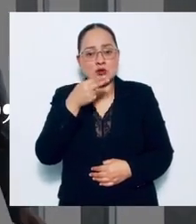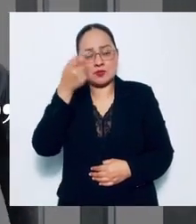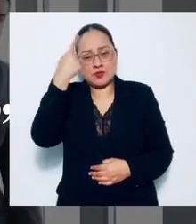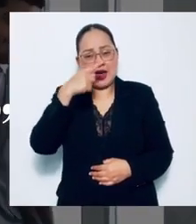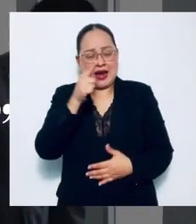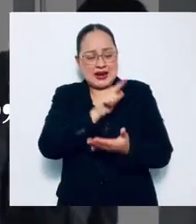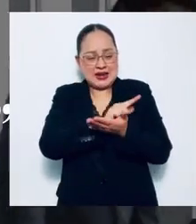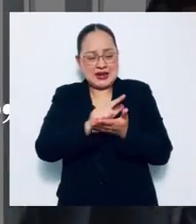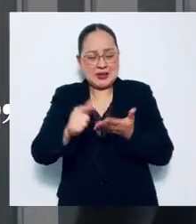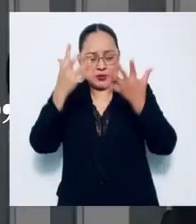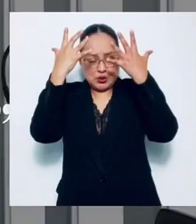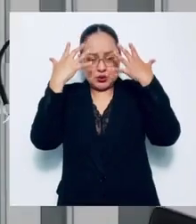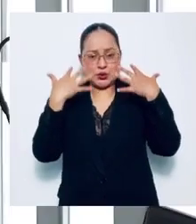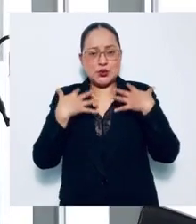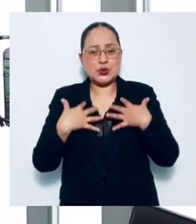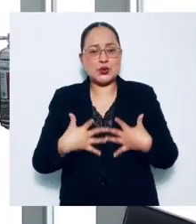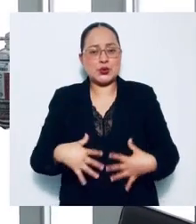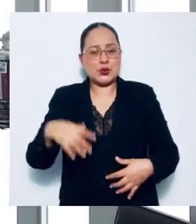¿Para qué fue?